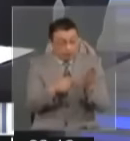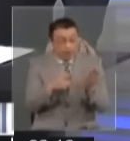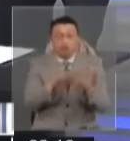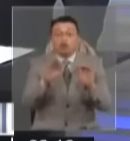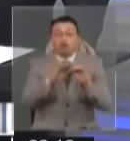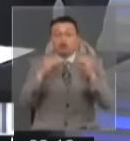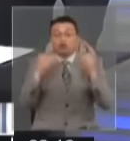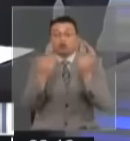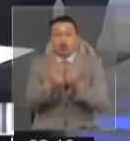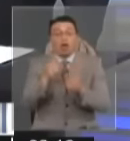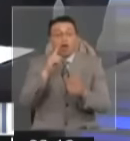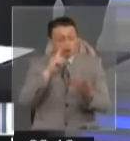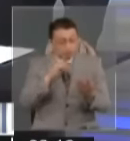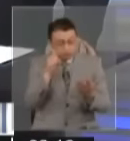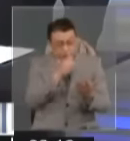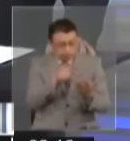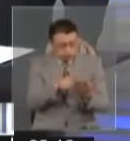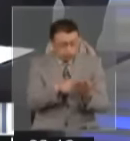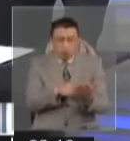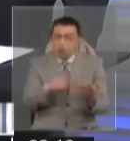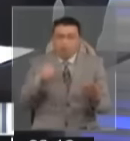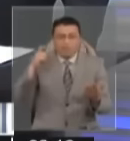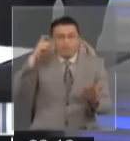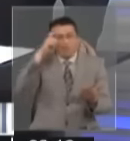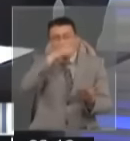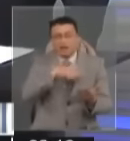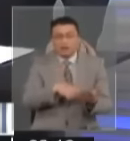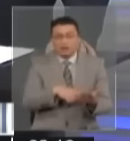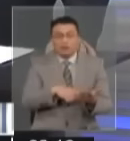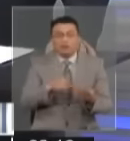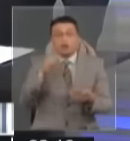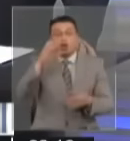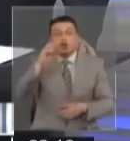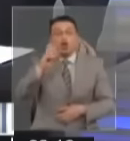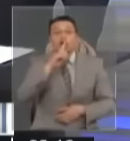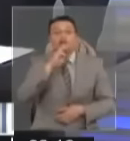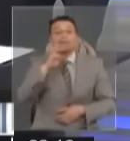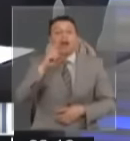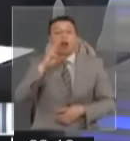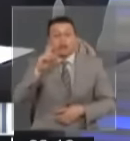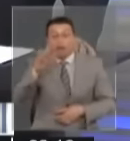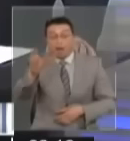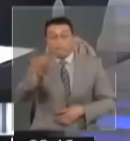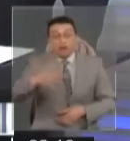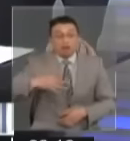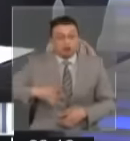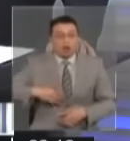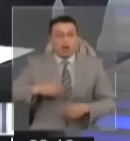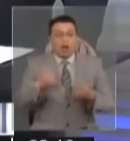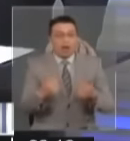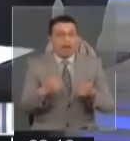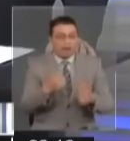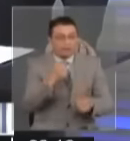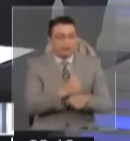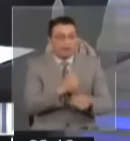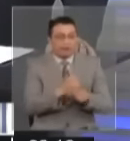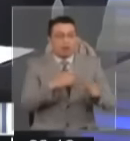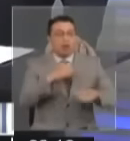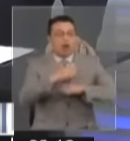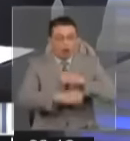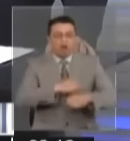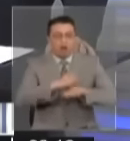tenían irregularidades complejas. O sea, la Contraloría Ciudadana está operando y nos estamos dando cuenta, ¿cierto?, que por años acá